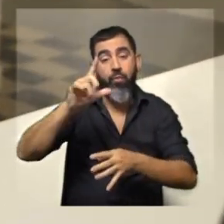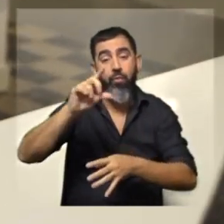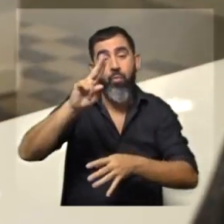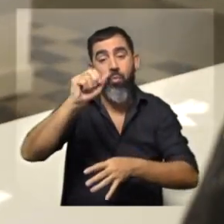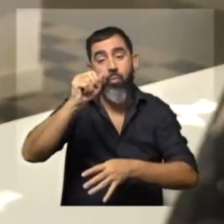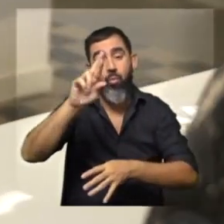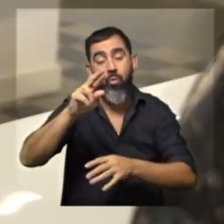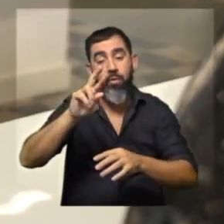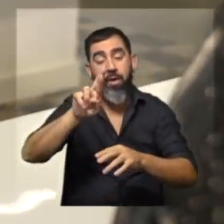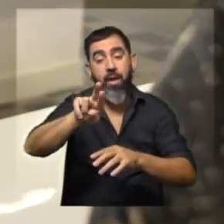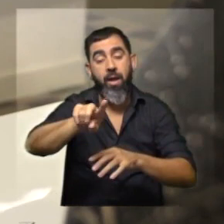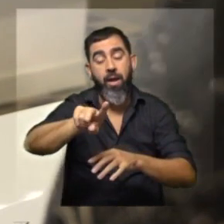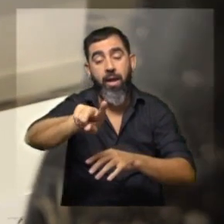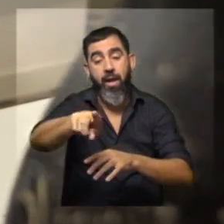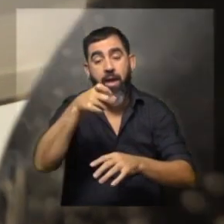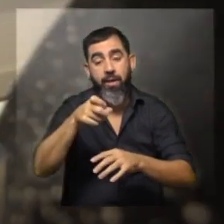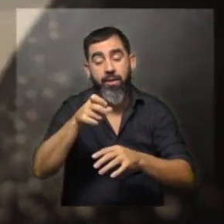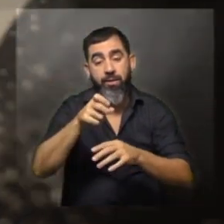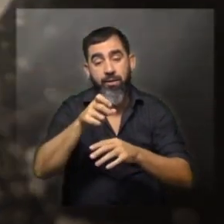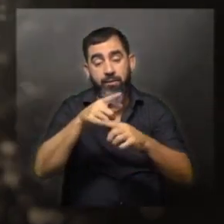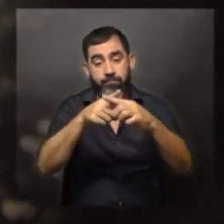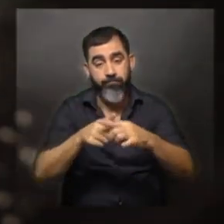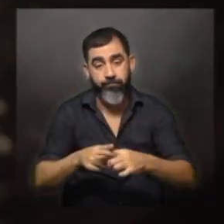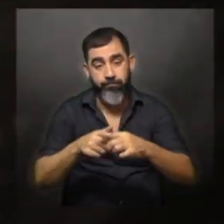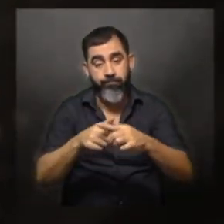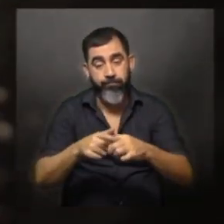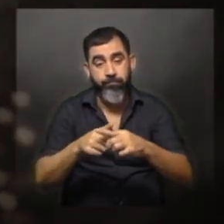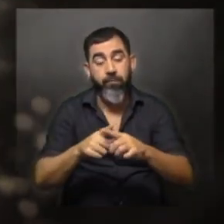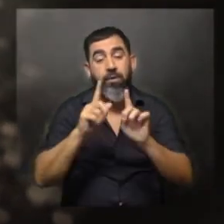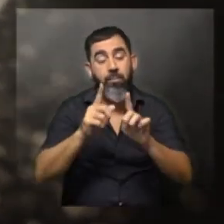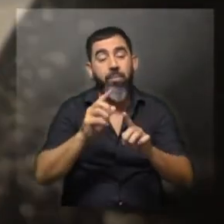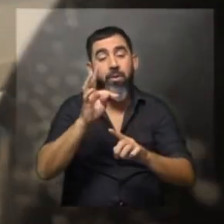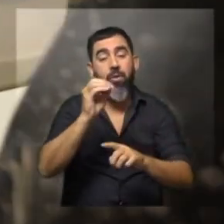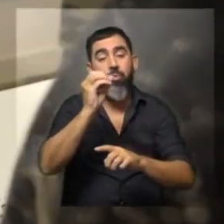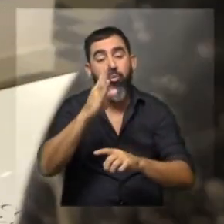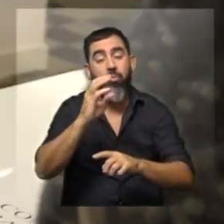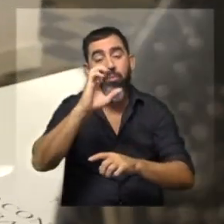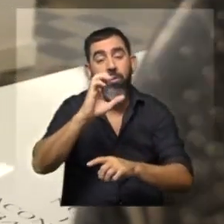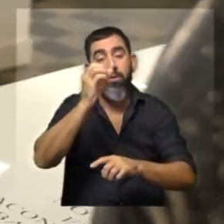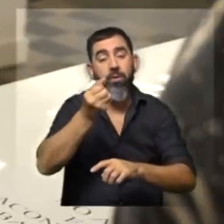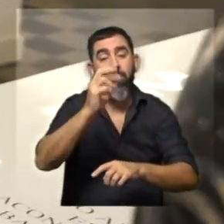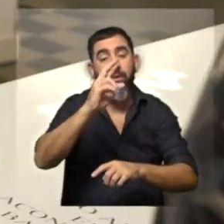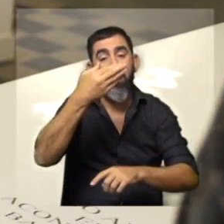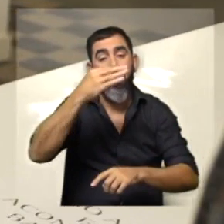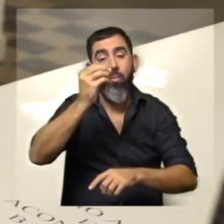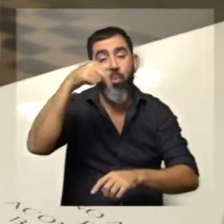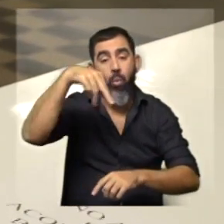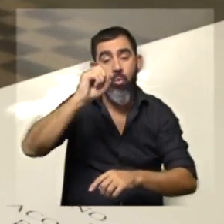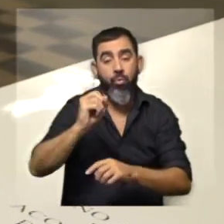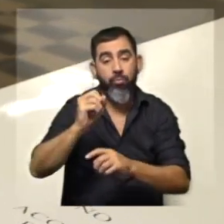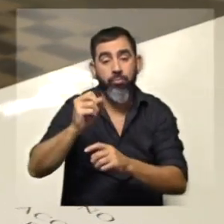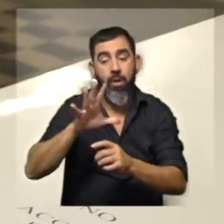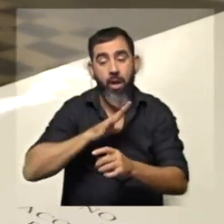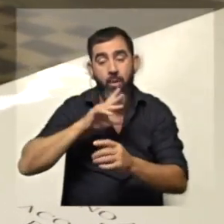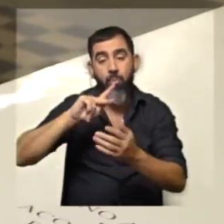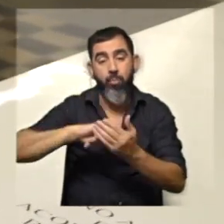de la Universidad de la República, que junto con un TOC para carbono son equipamientos que son provistos por